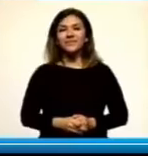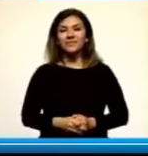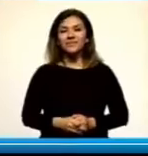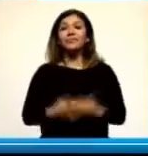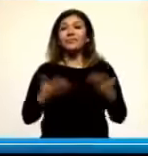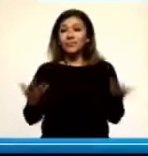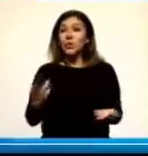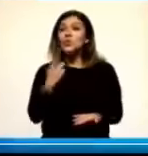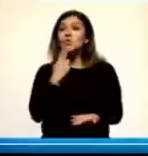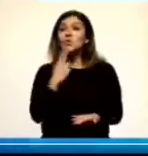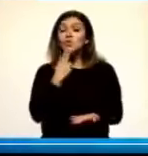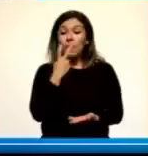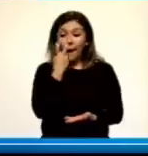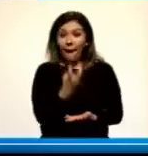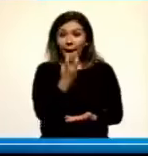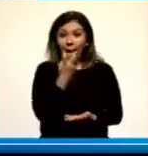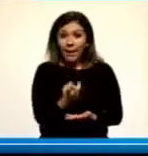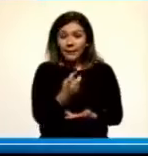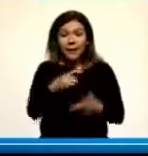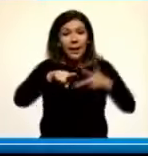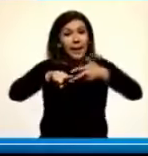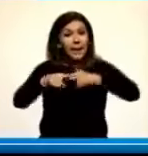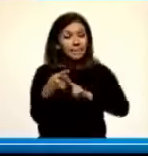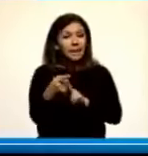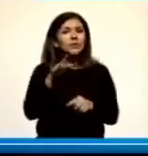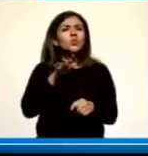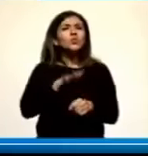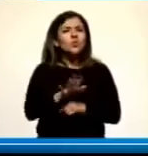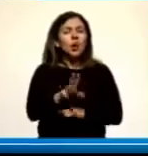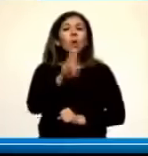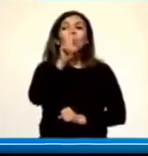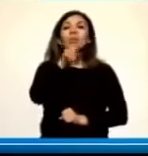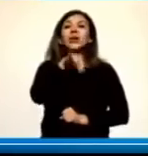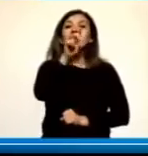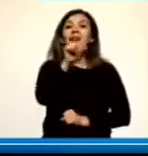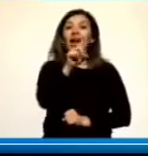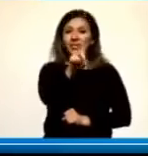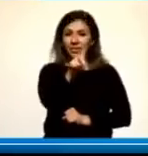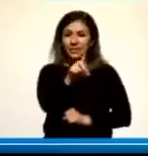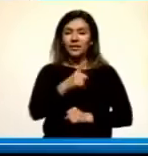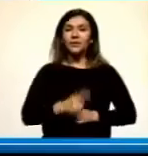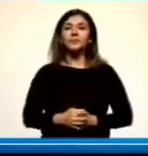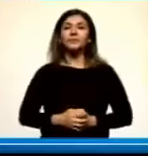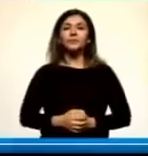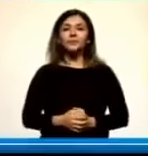Usemos esta tabla comenzando con las unidades.